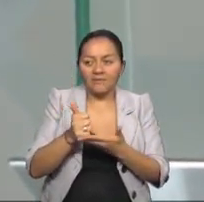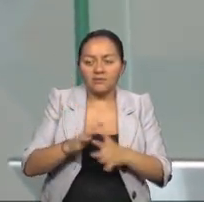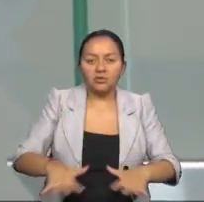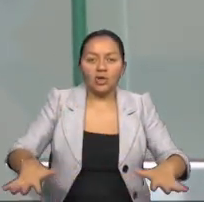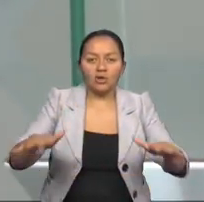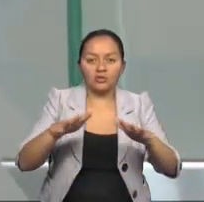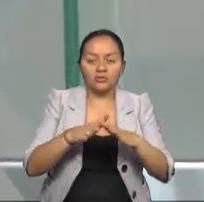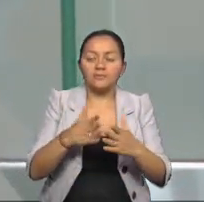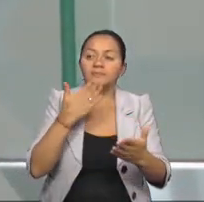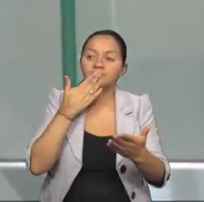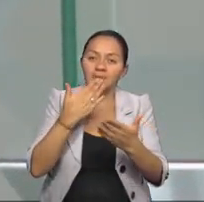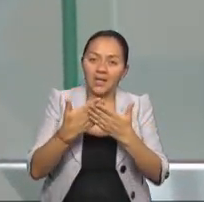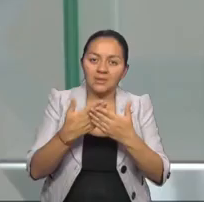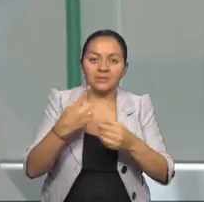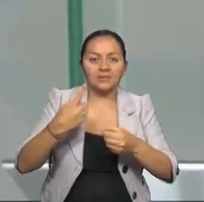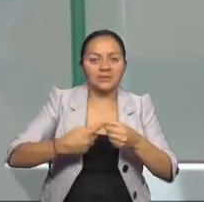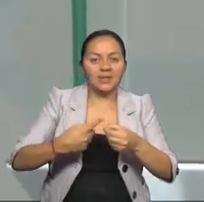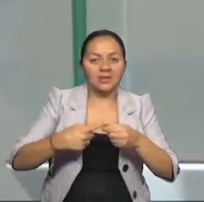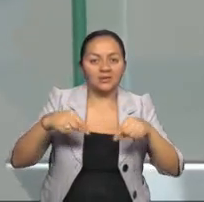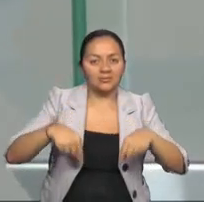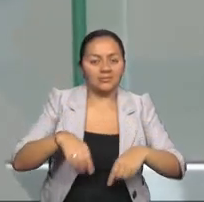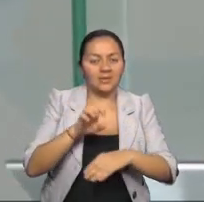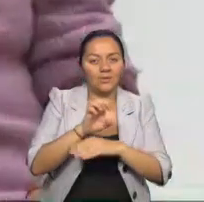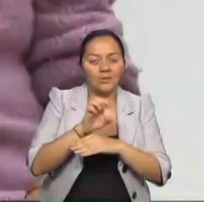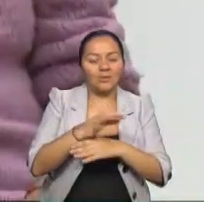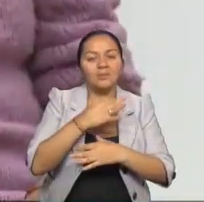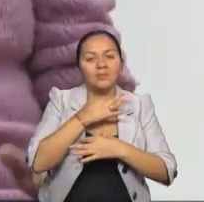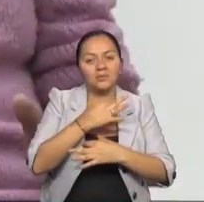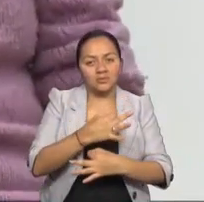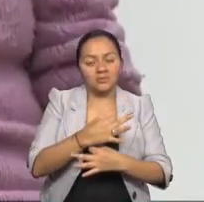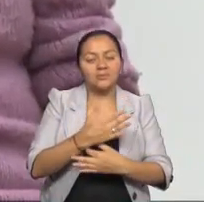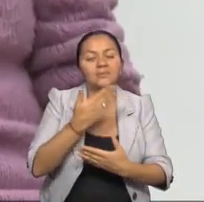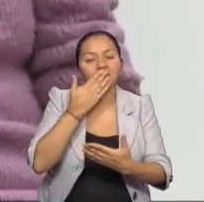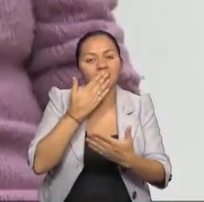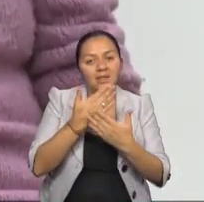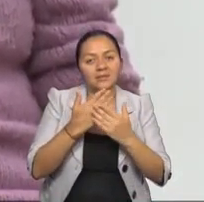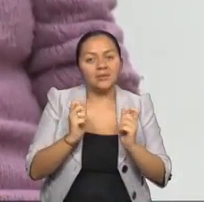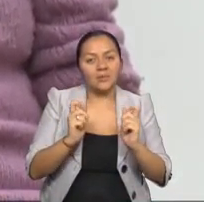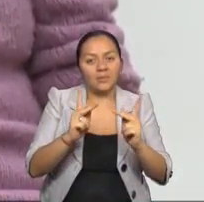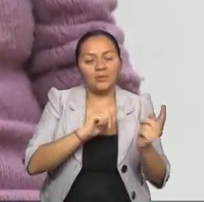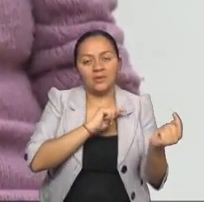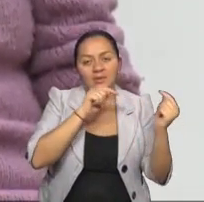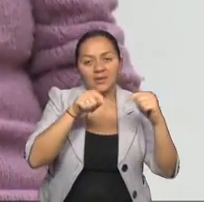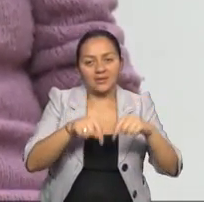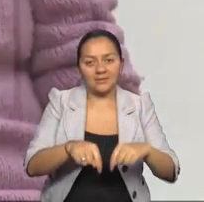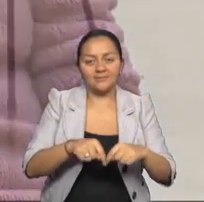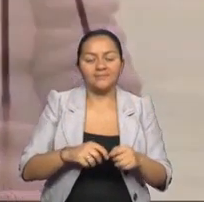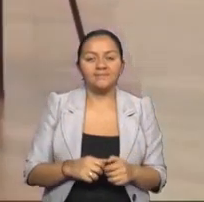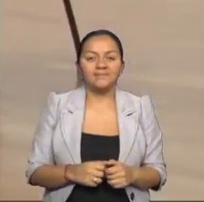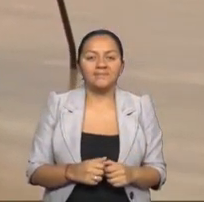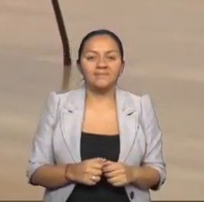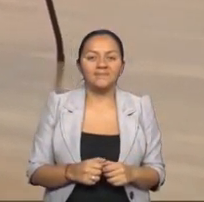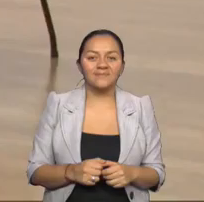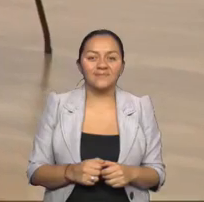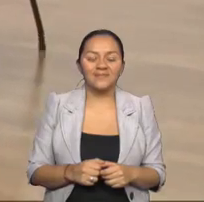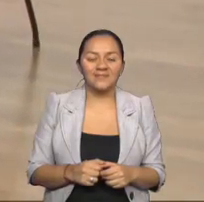en quito ecuador y que gustó participar contigo gracias a ustedes por la oportunidad muchas gracias